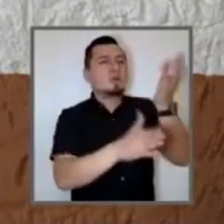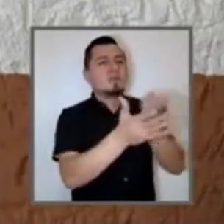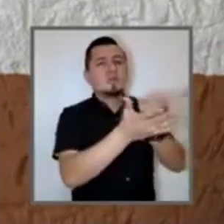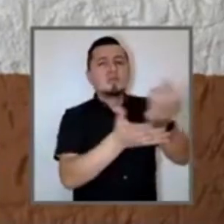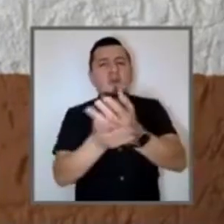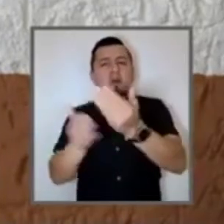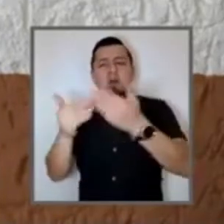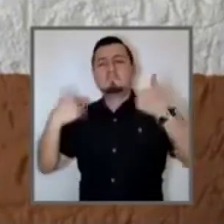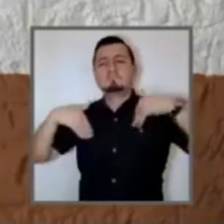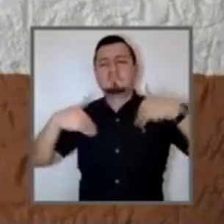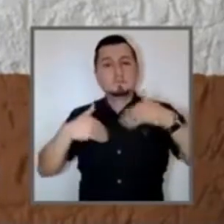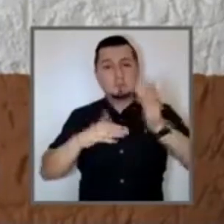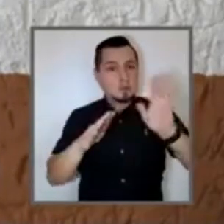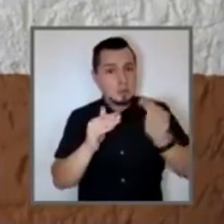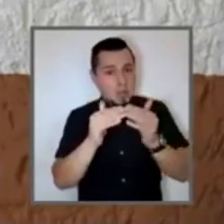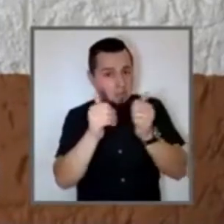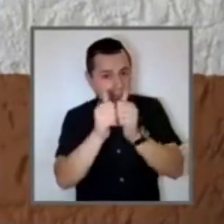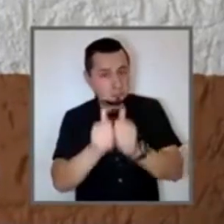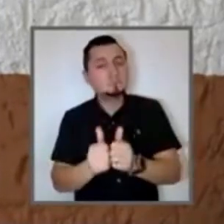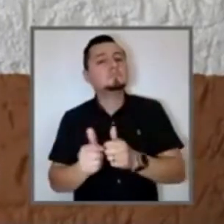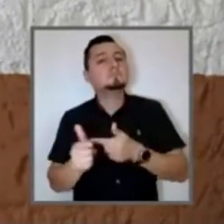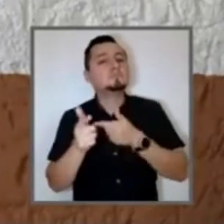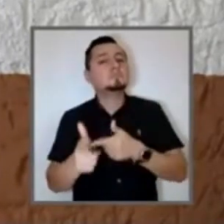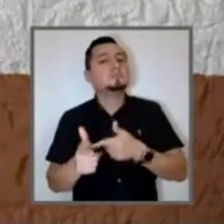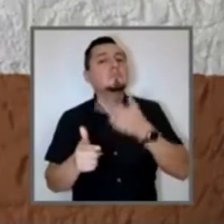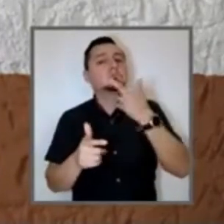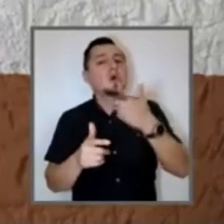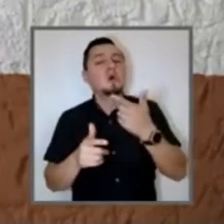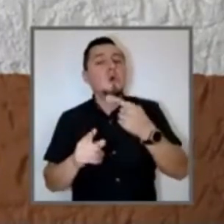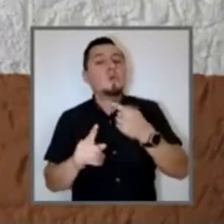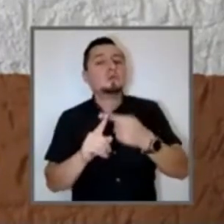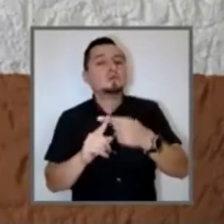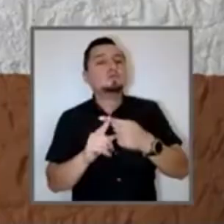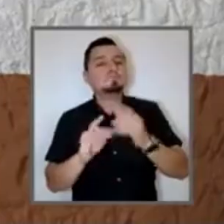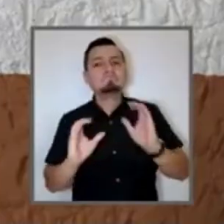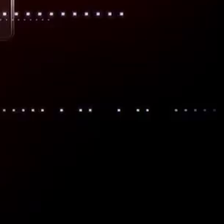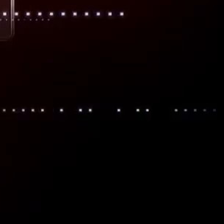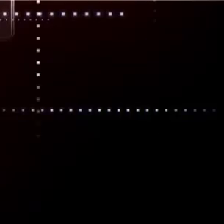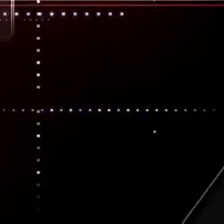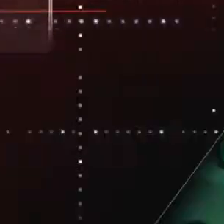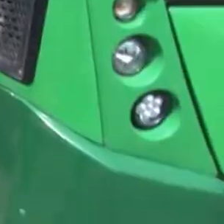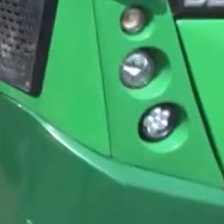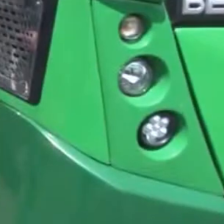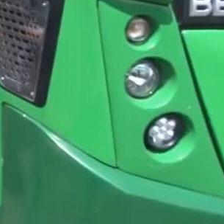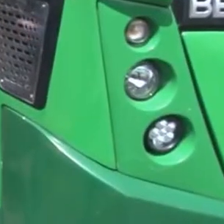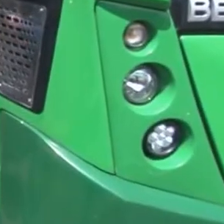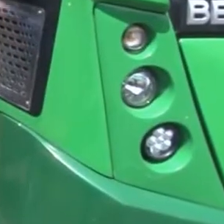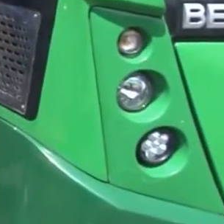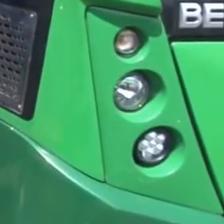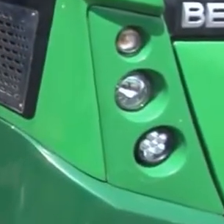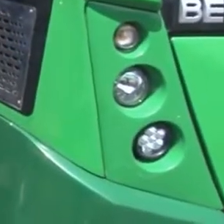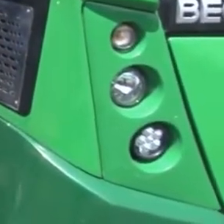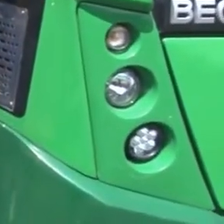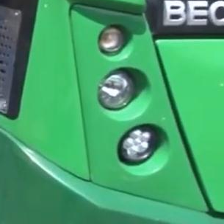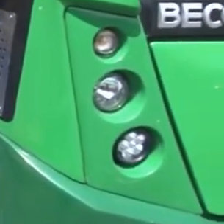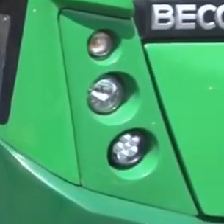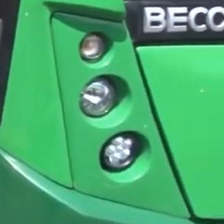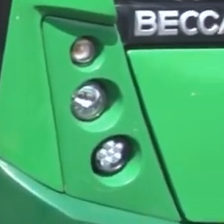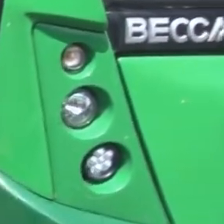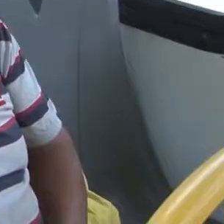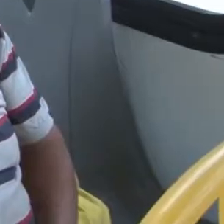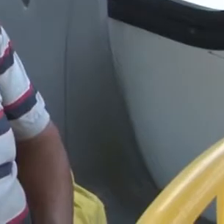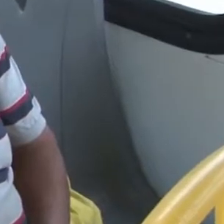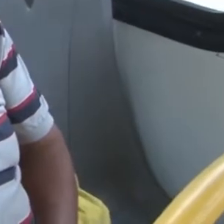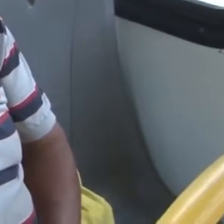para lo estrictamente necesario, vamos a poder seguir dando pasos pequeños pero seguros. A decir del gobernador las medidas que